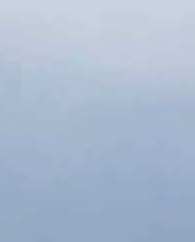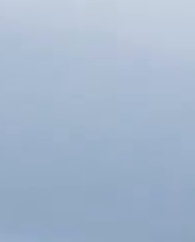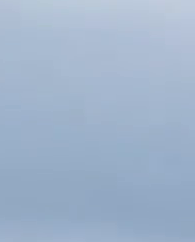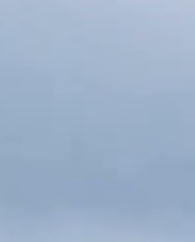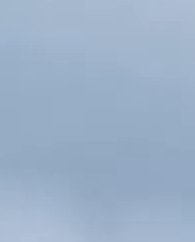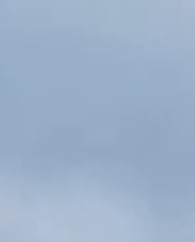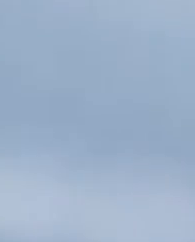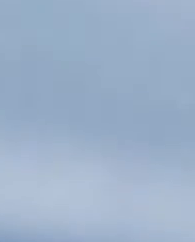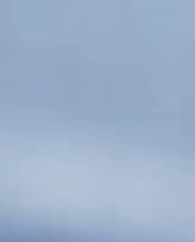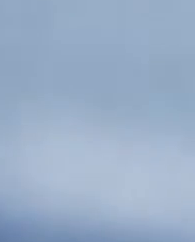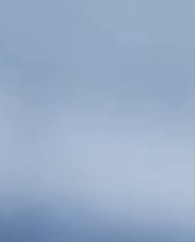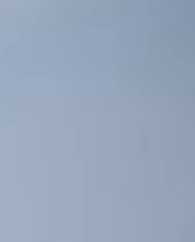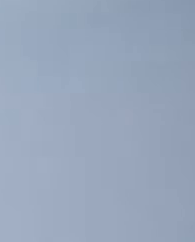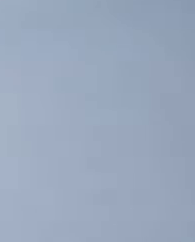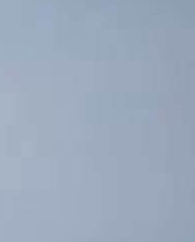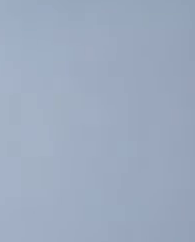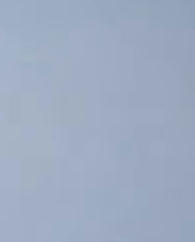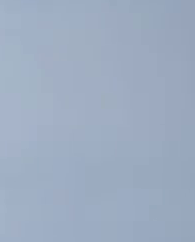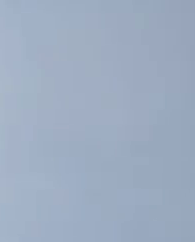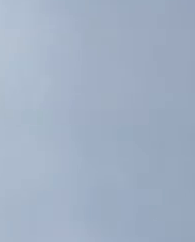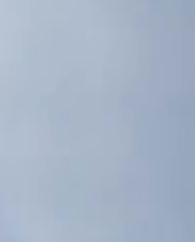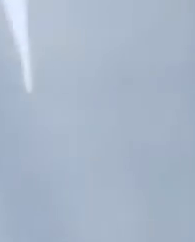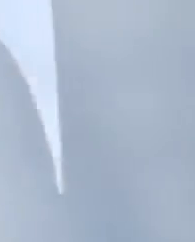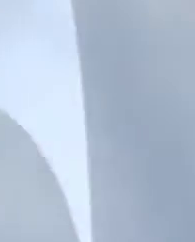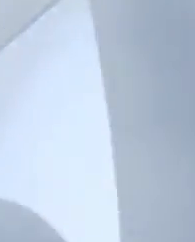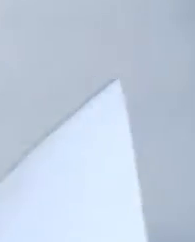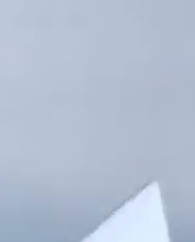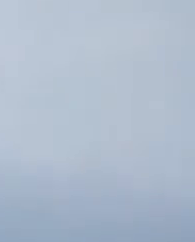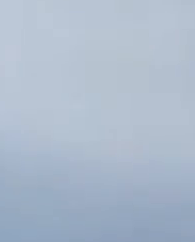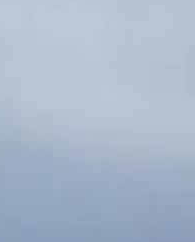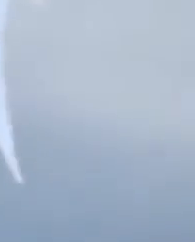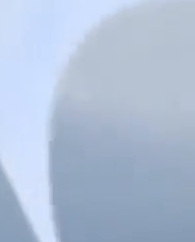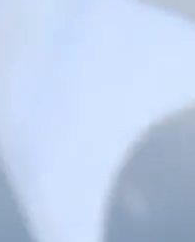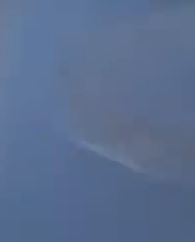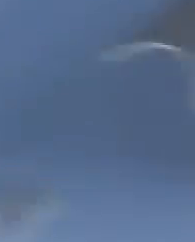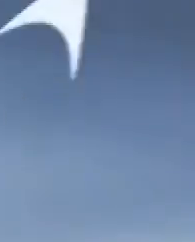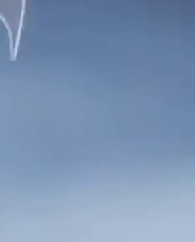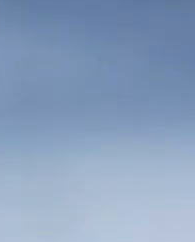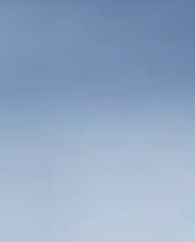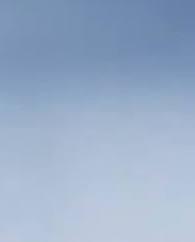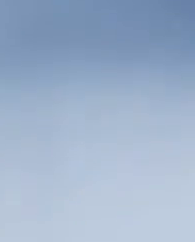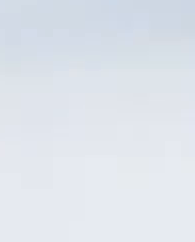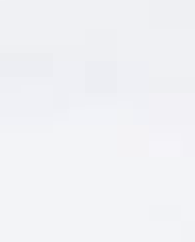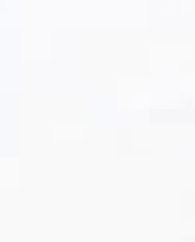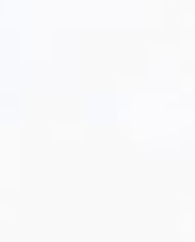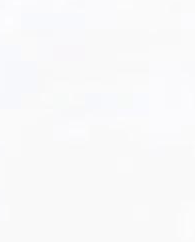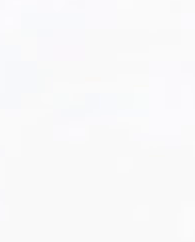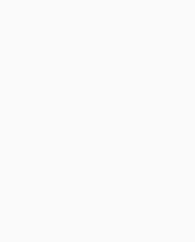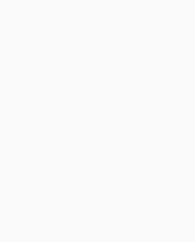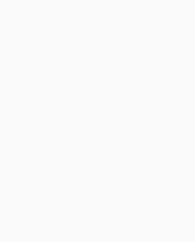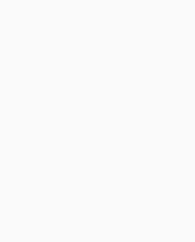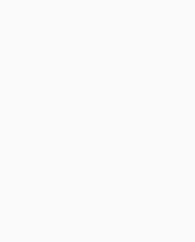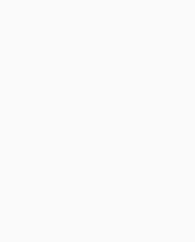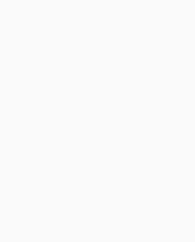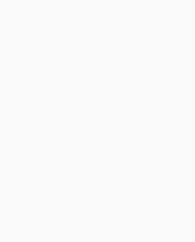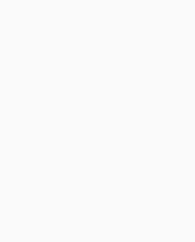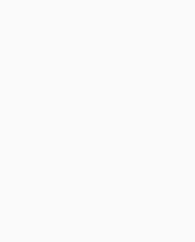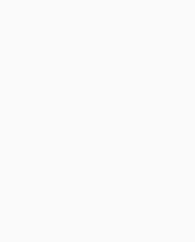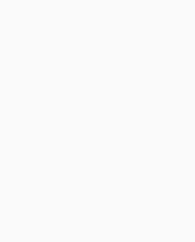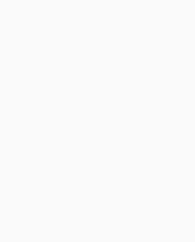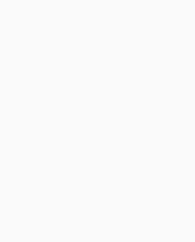En Enlace Televisión, las noticias son presentadas con el patrocinio de Impala Terminals Barranca Bermeja.